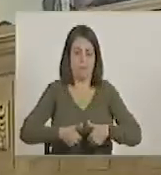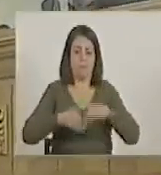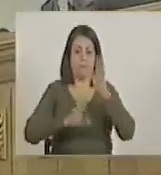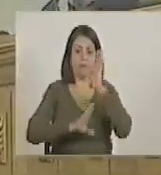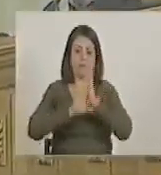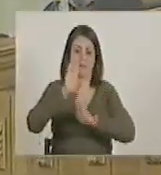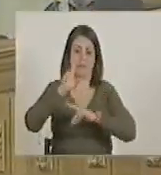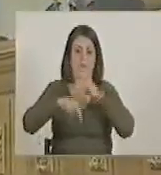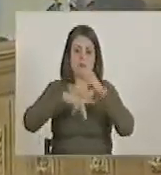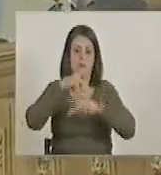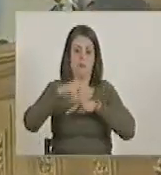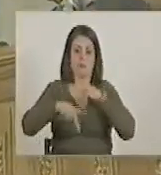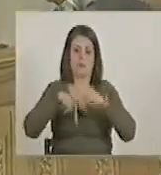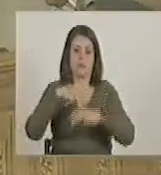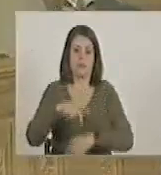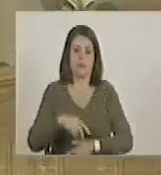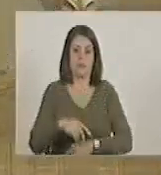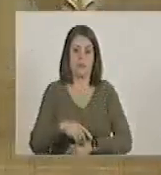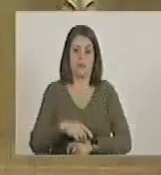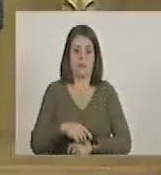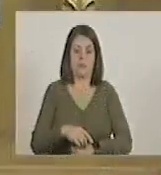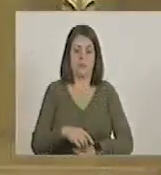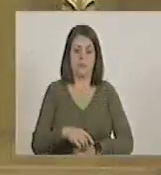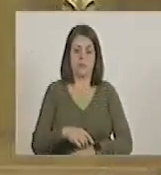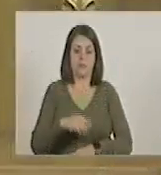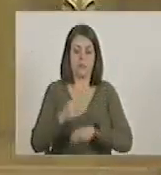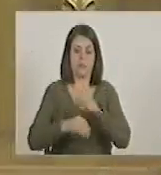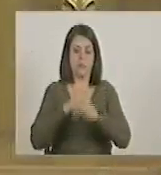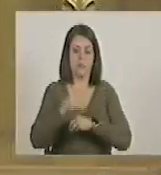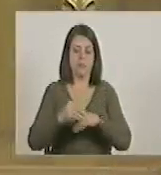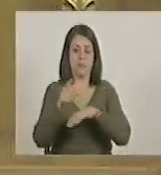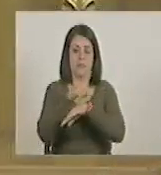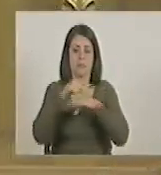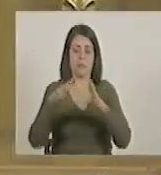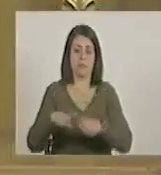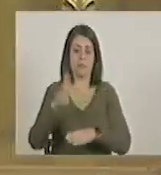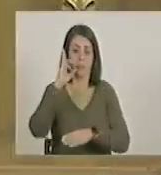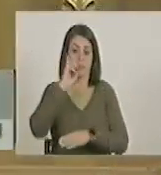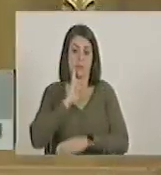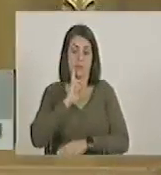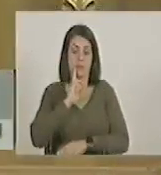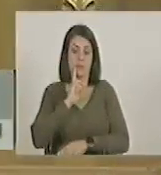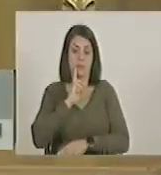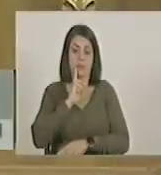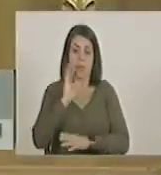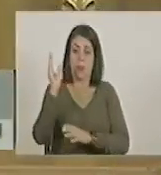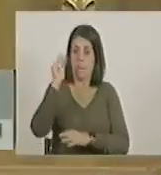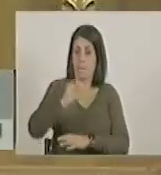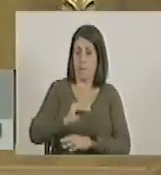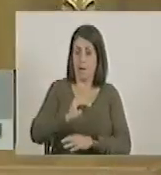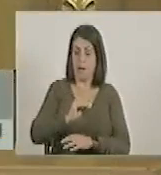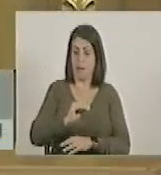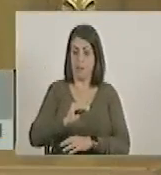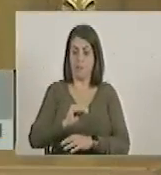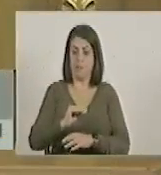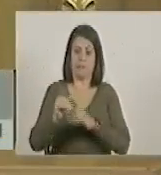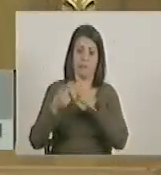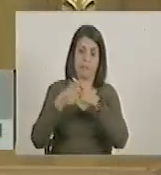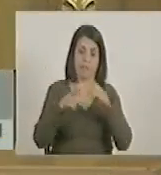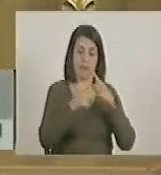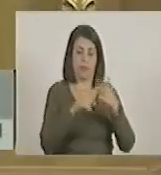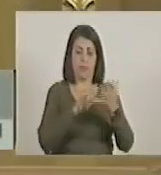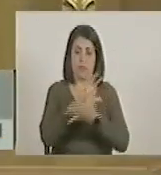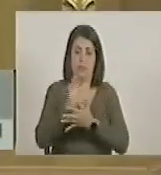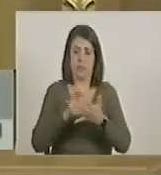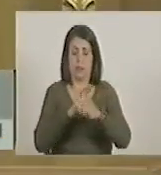desarrollo productivo que está llevando a cabo el gobierno bolivariano bajo las mayores adversidades,